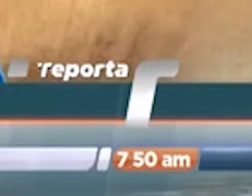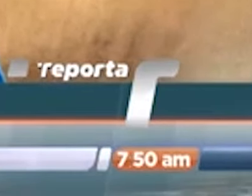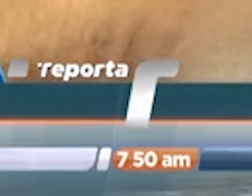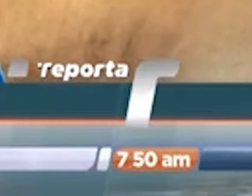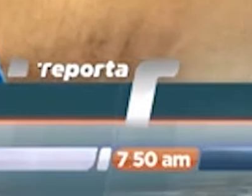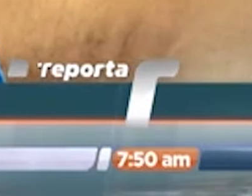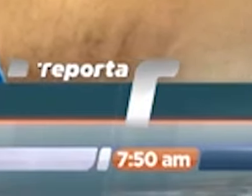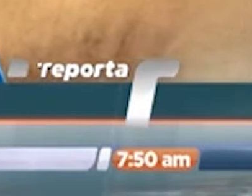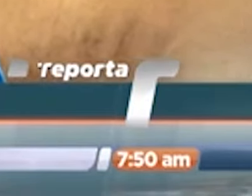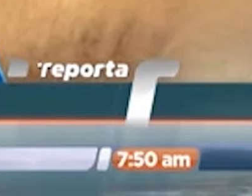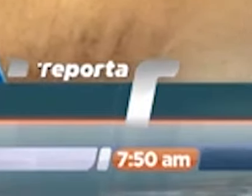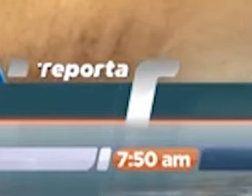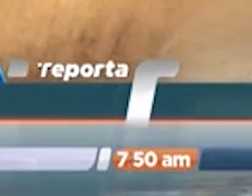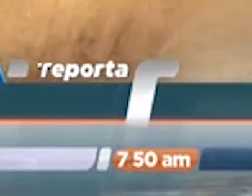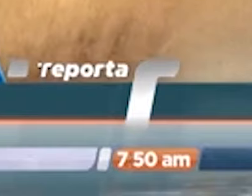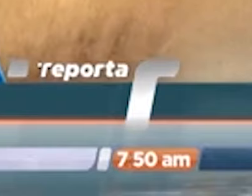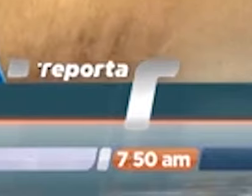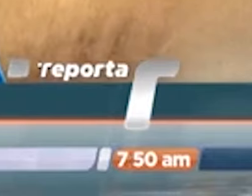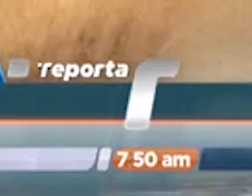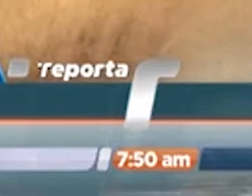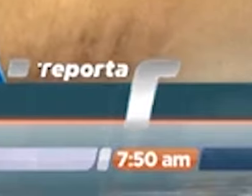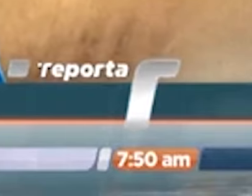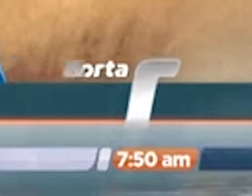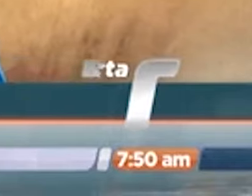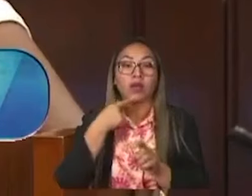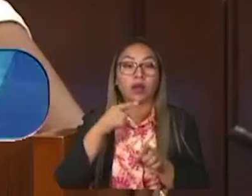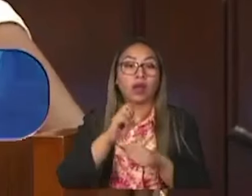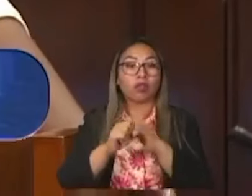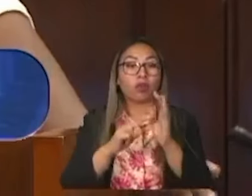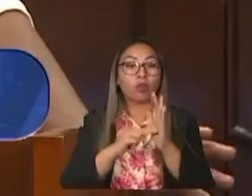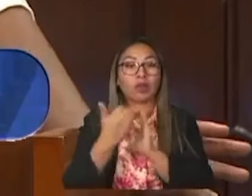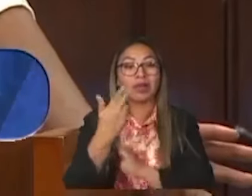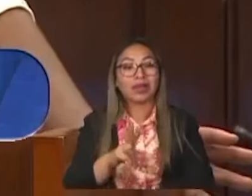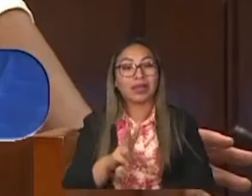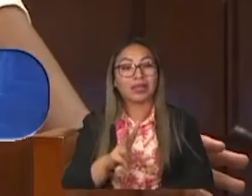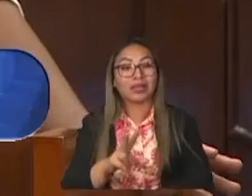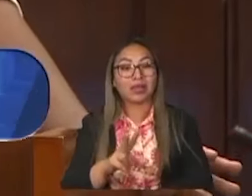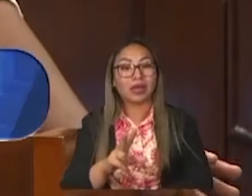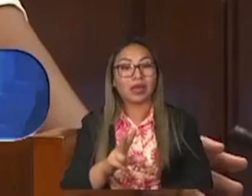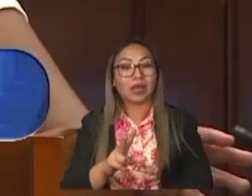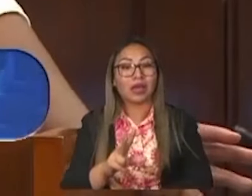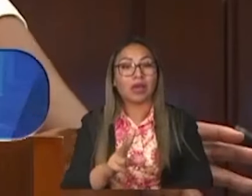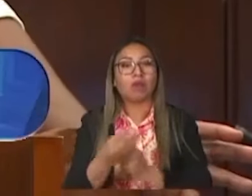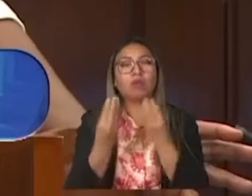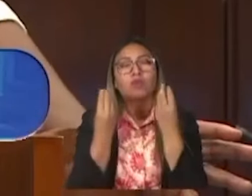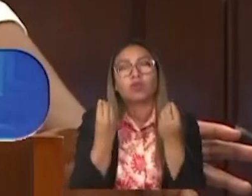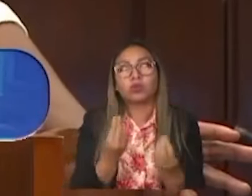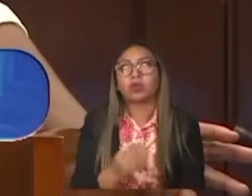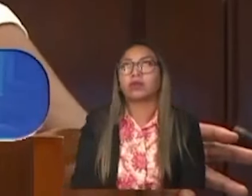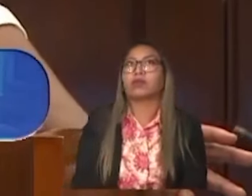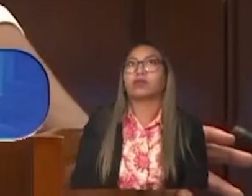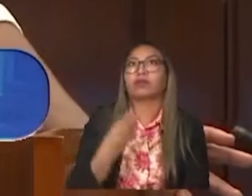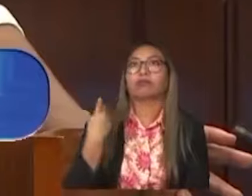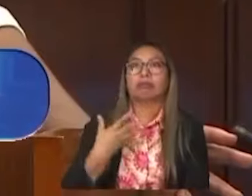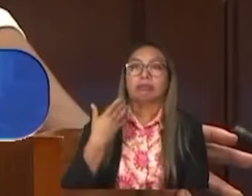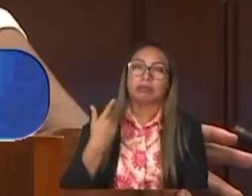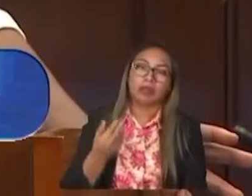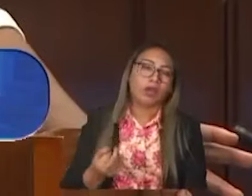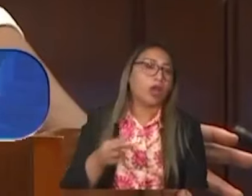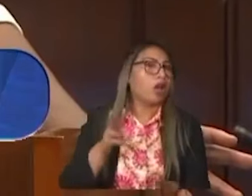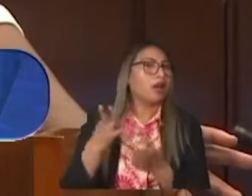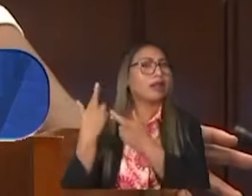frío, tú dices, una loca. Aquí ha habido una irresponsabilidad tan grande en el manejo